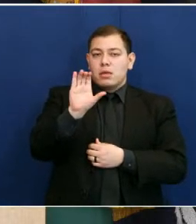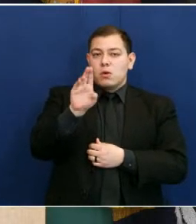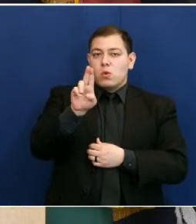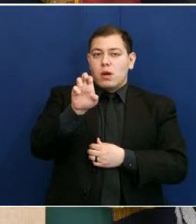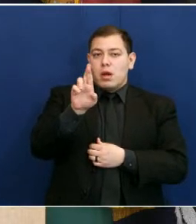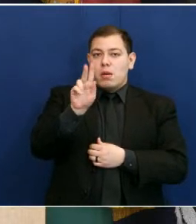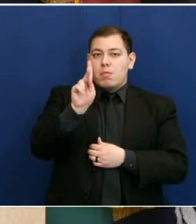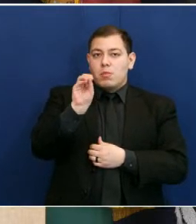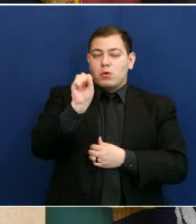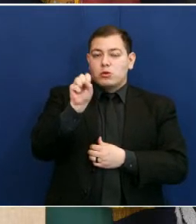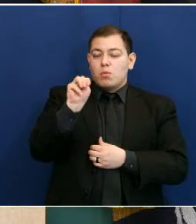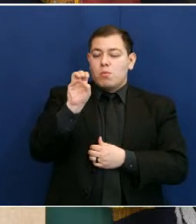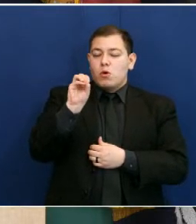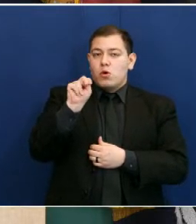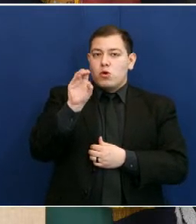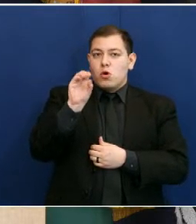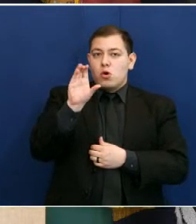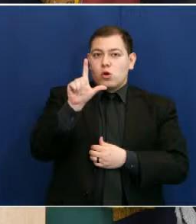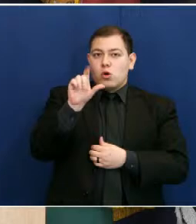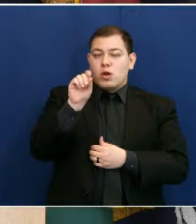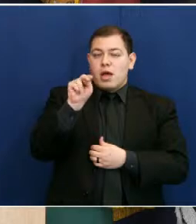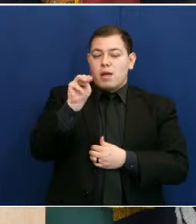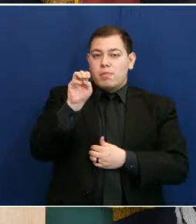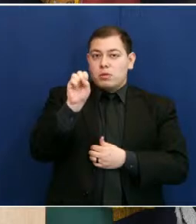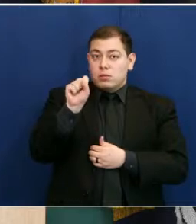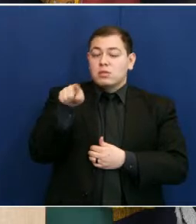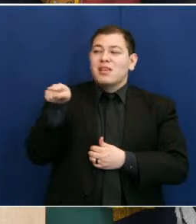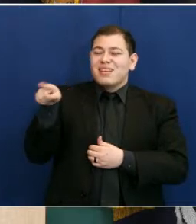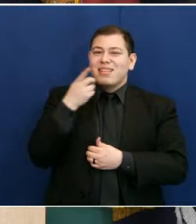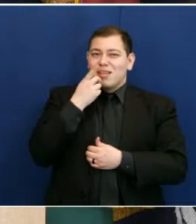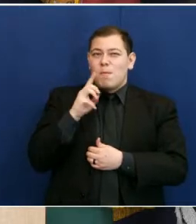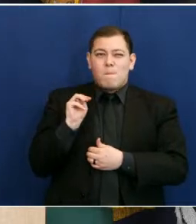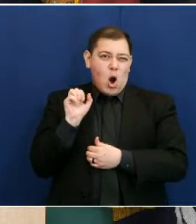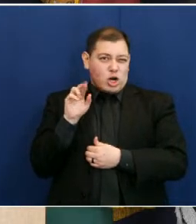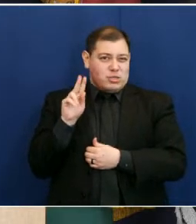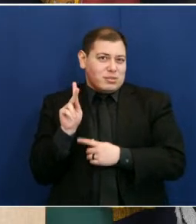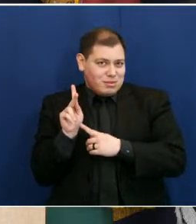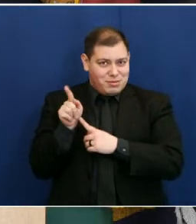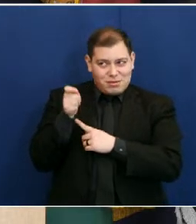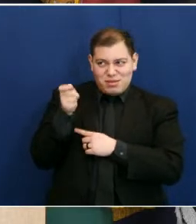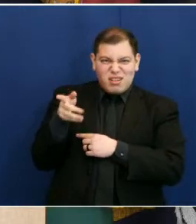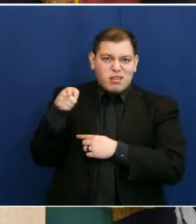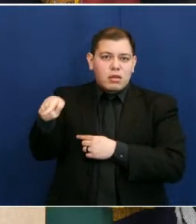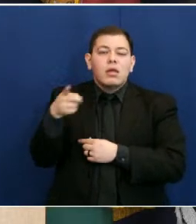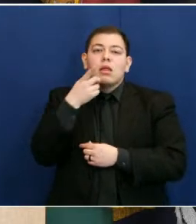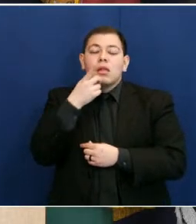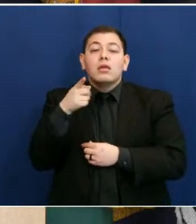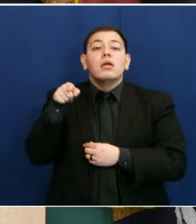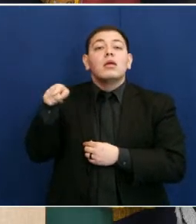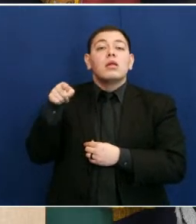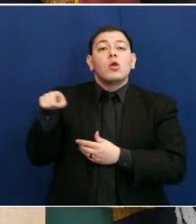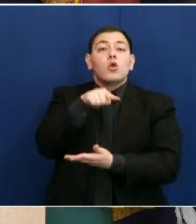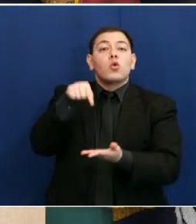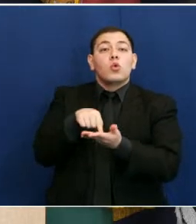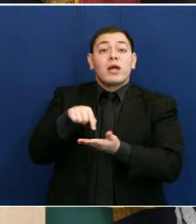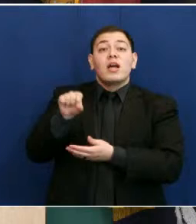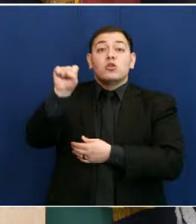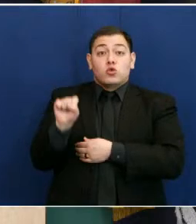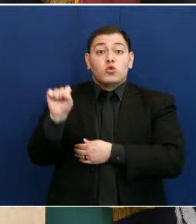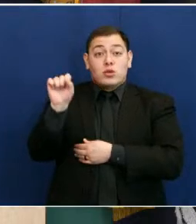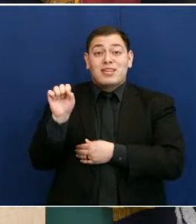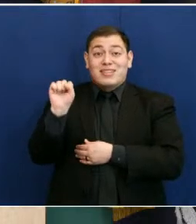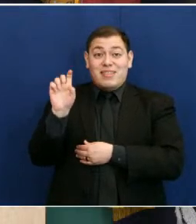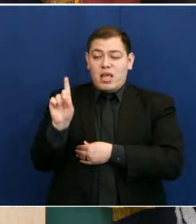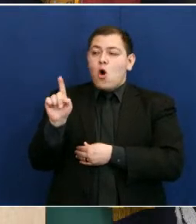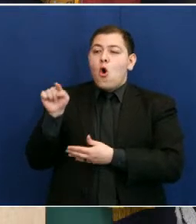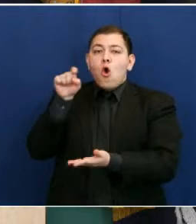Diego, en el sur del condado, o MARC como se le llama por sus siglas. Es el primero de su tipo ubicado en el sur de San Diego. El